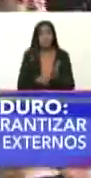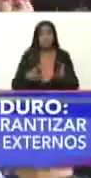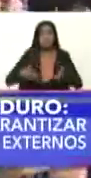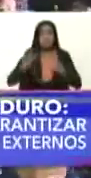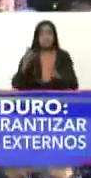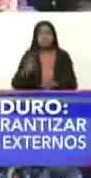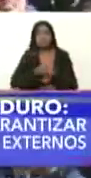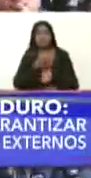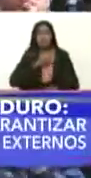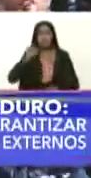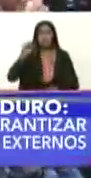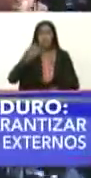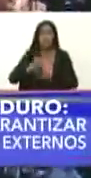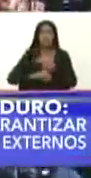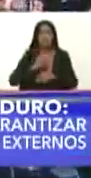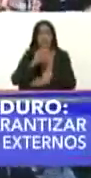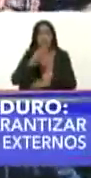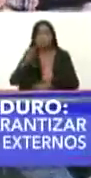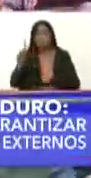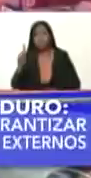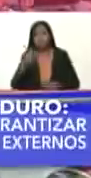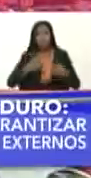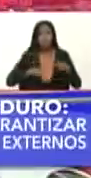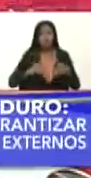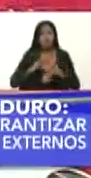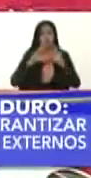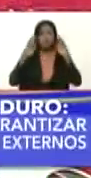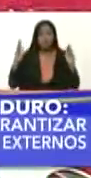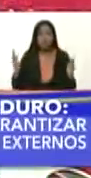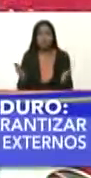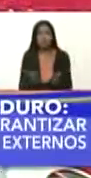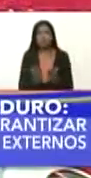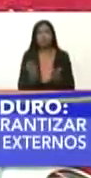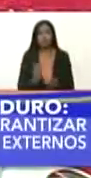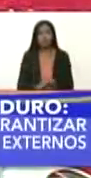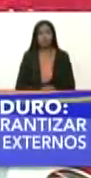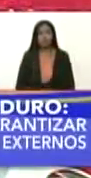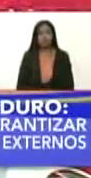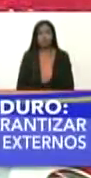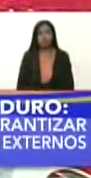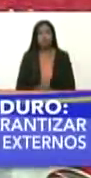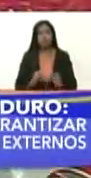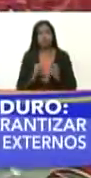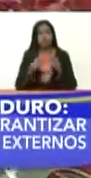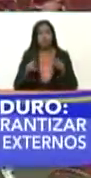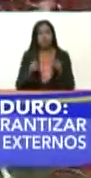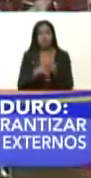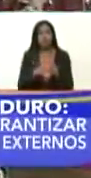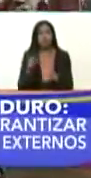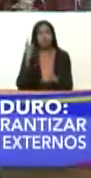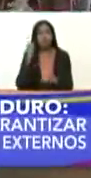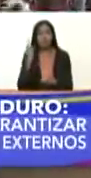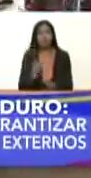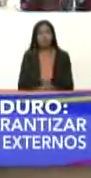Socialismo del siglo XXI, de Guayana para el mundo. Continúa, Marianis.